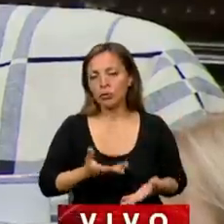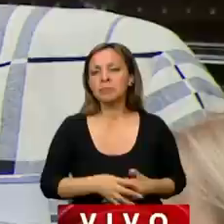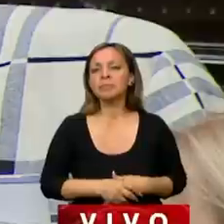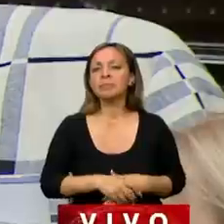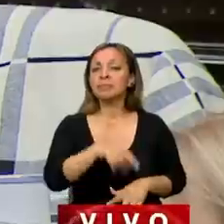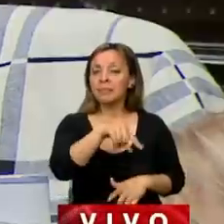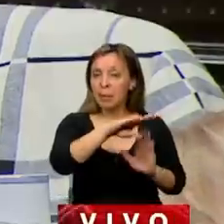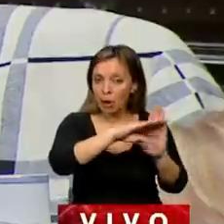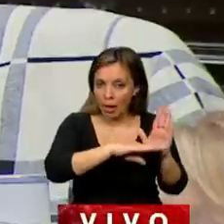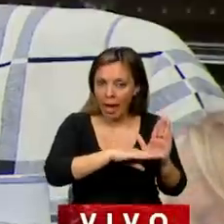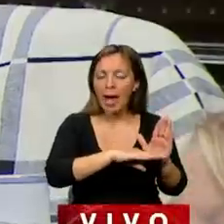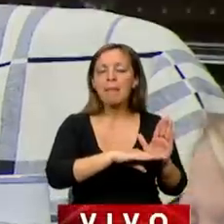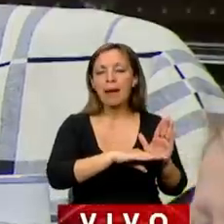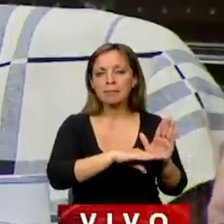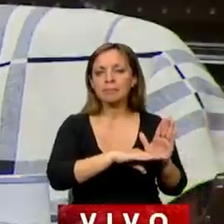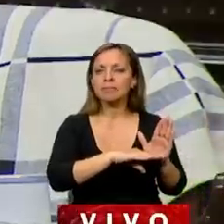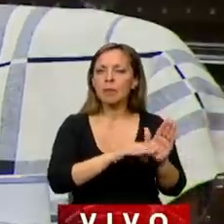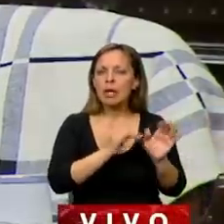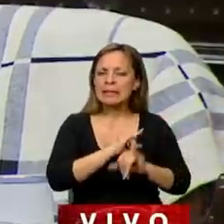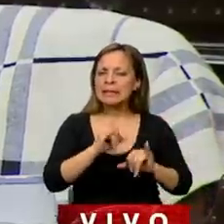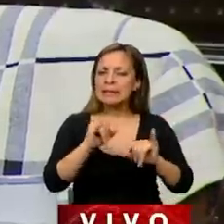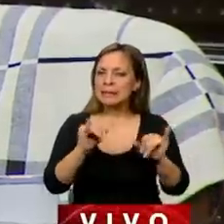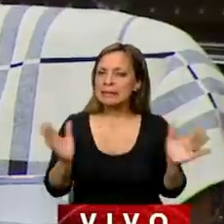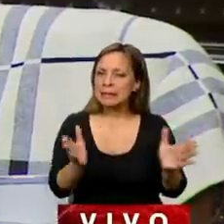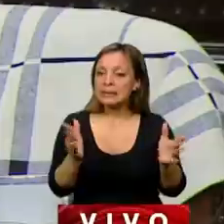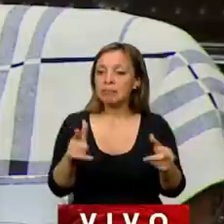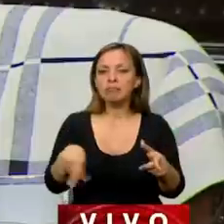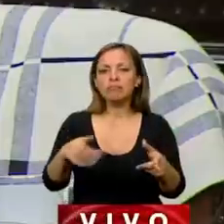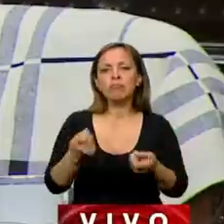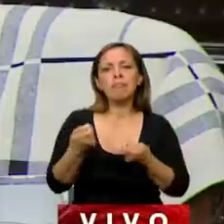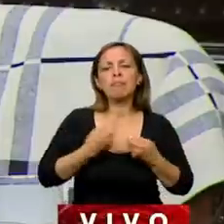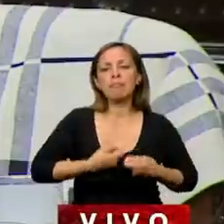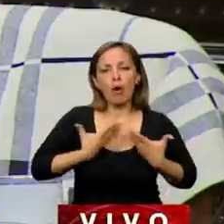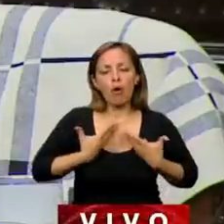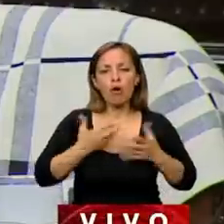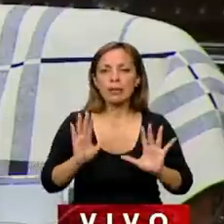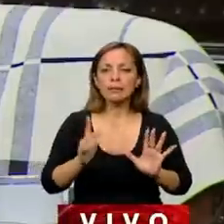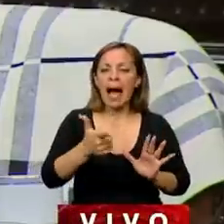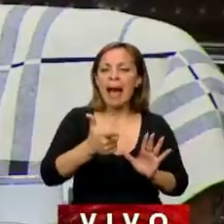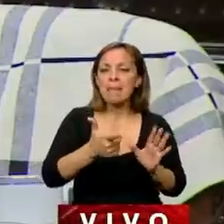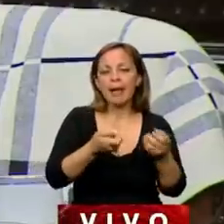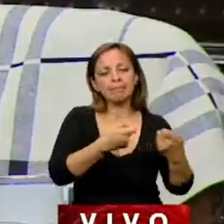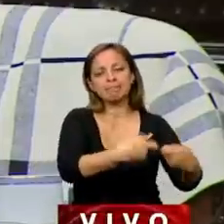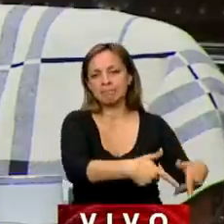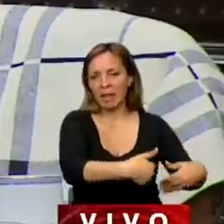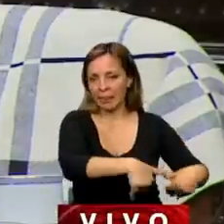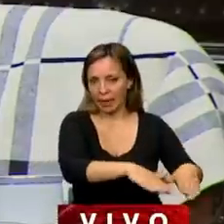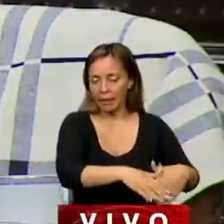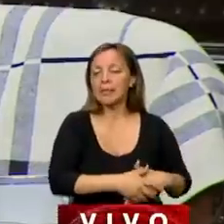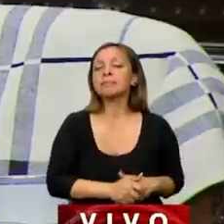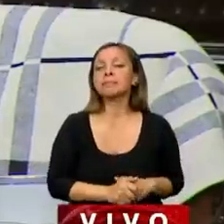alienta la entrega de armas, la entrega voluntaria de armas. Nadie puede estar en desacuerdo de eso y desde